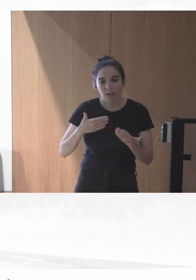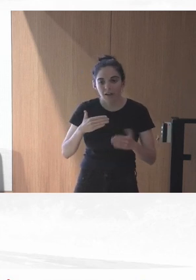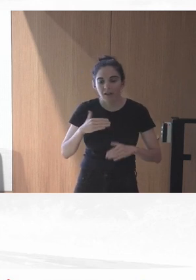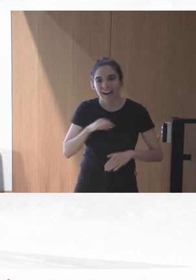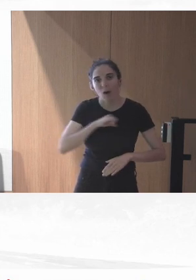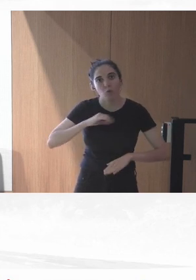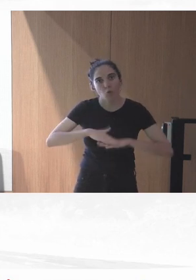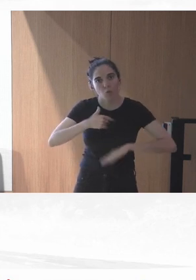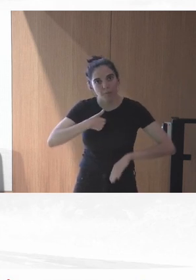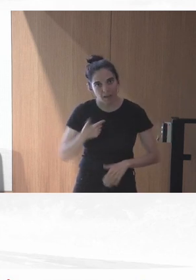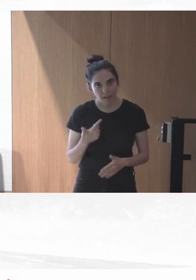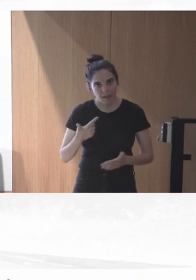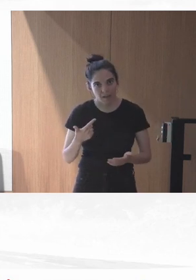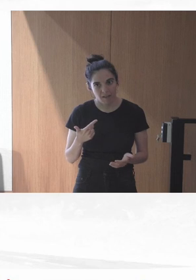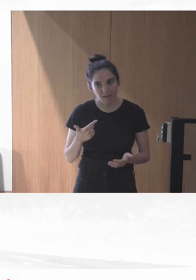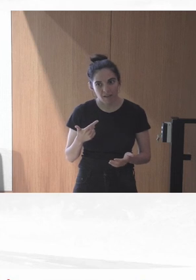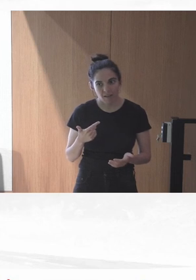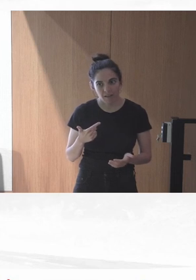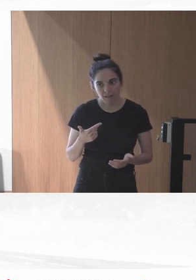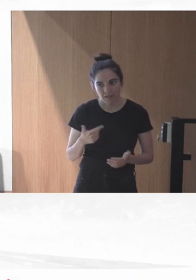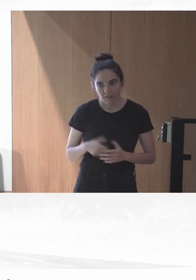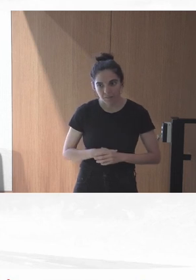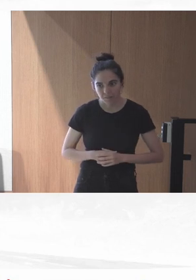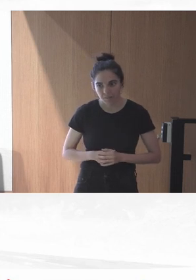autoinculpándose. Es decir,